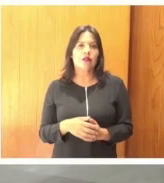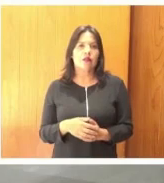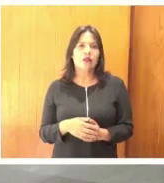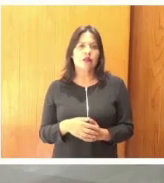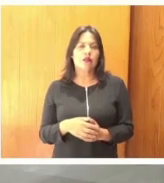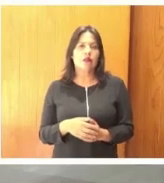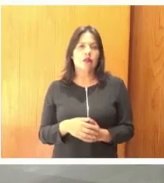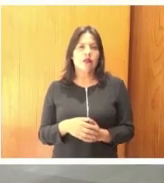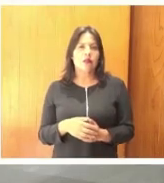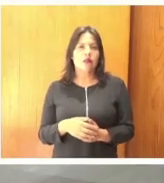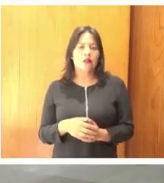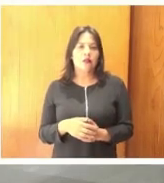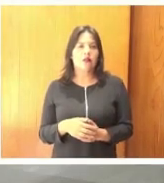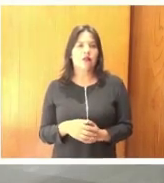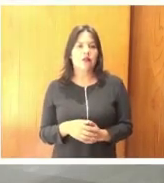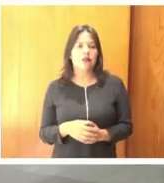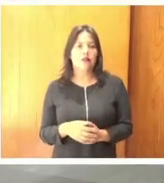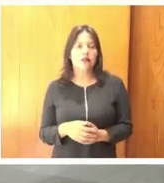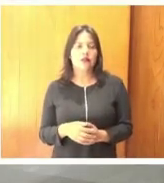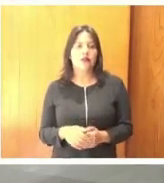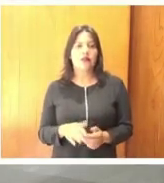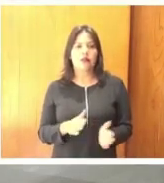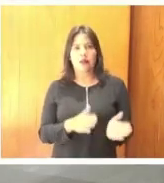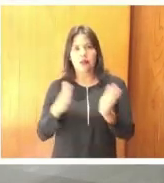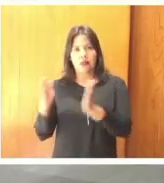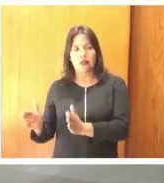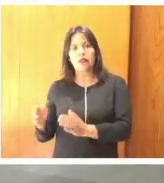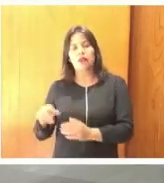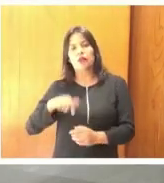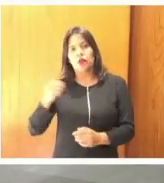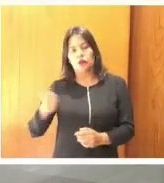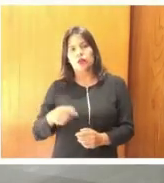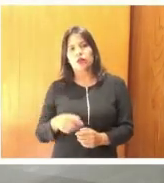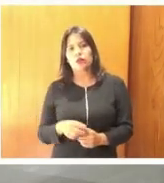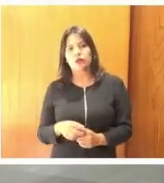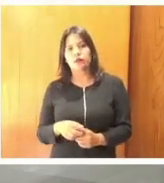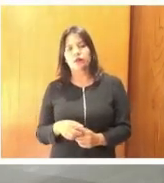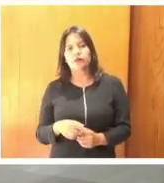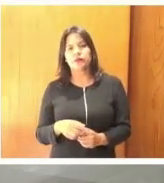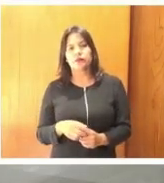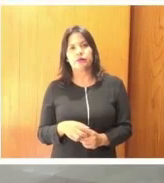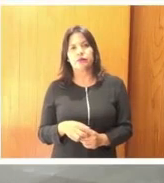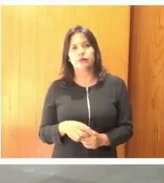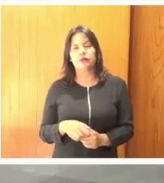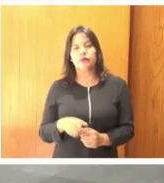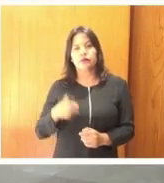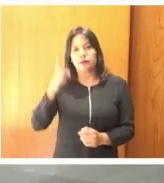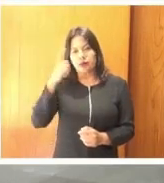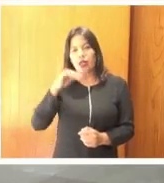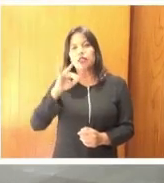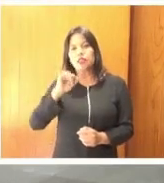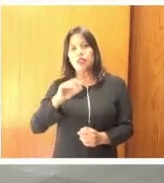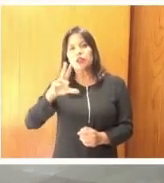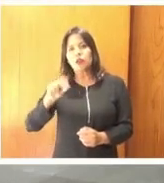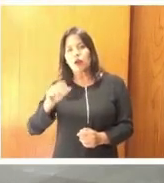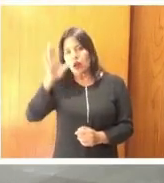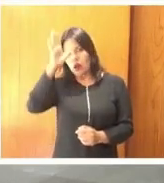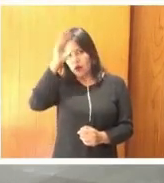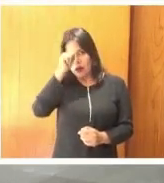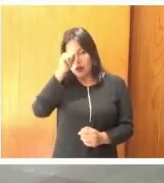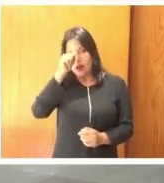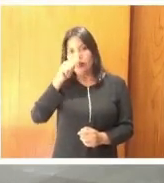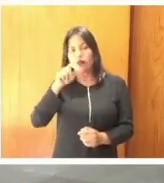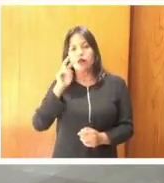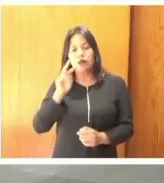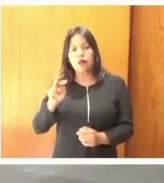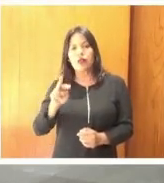13.377/ICR-99. Gracias, secretario. El siguiente punto del orden del día corresponde a la aprobación del acuerdo mediante el cual se